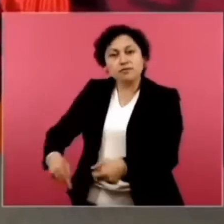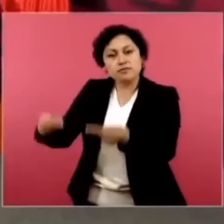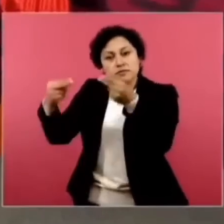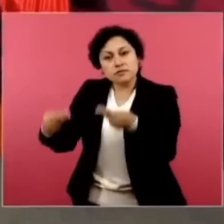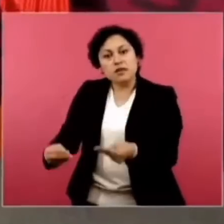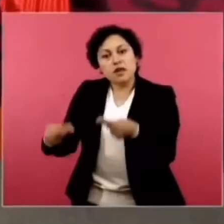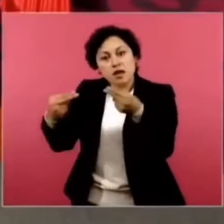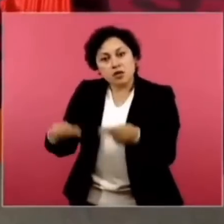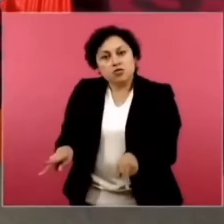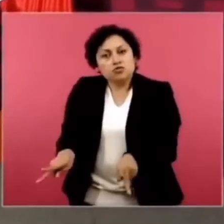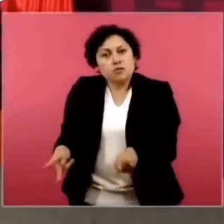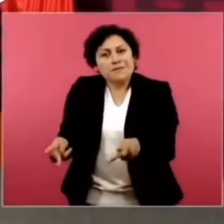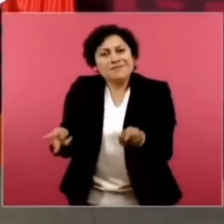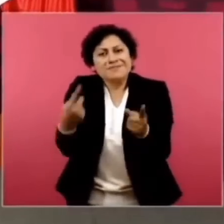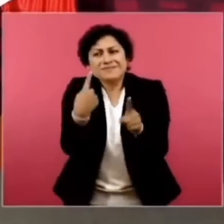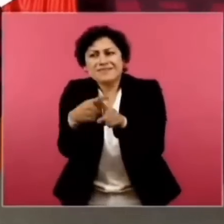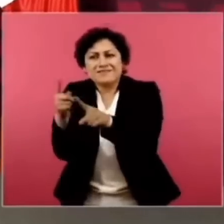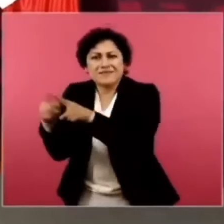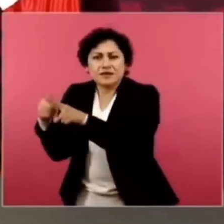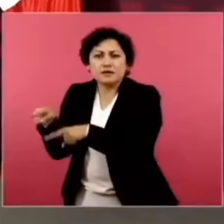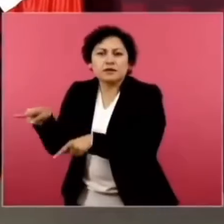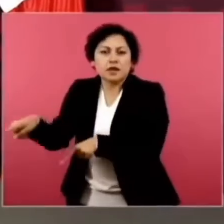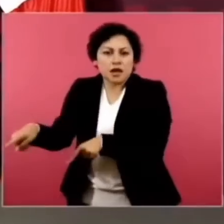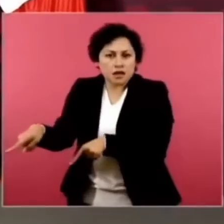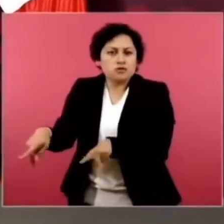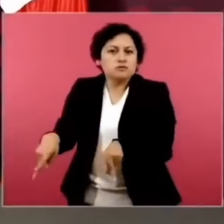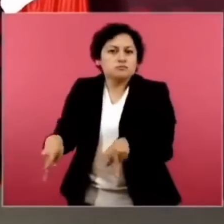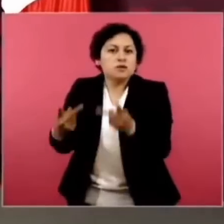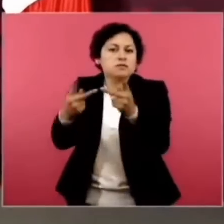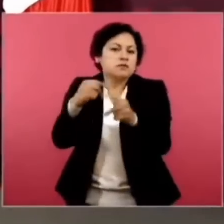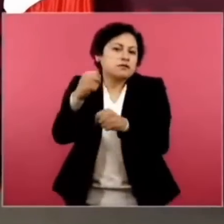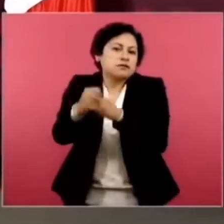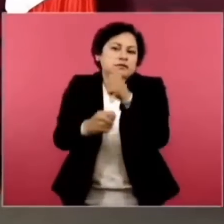hasta una plataforma petrolera,